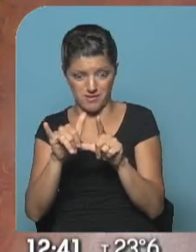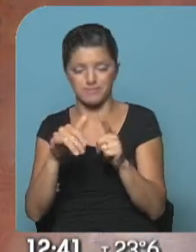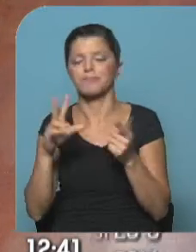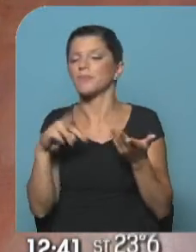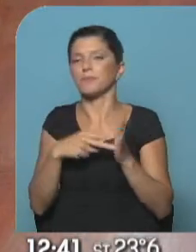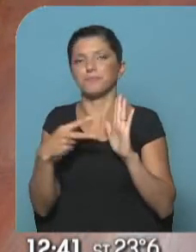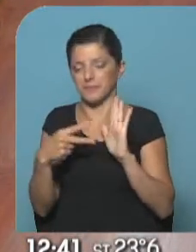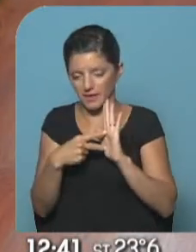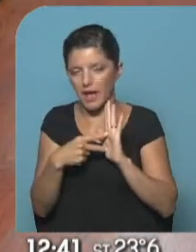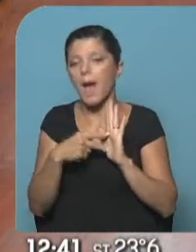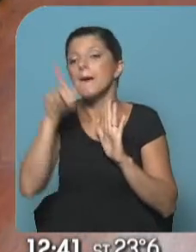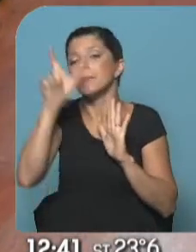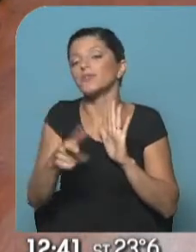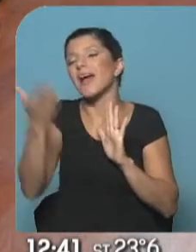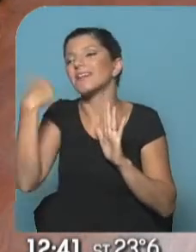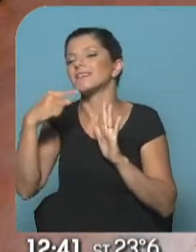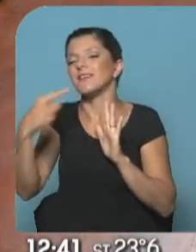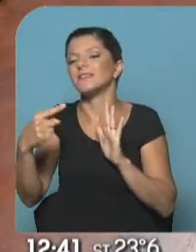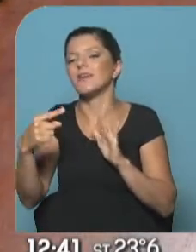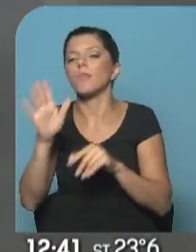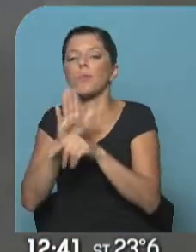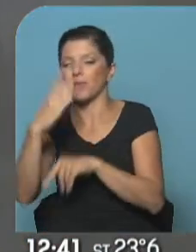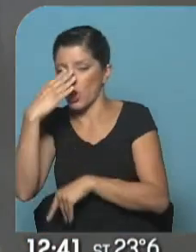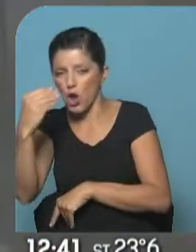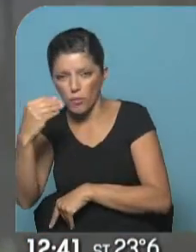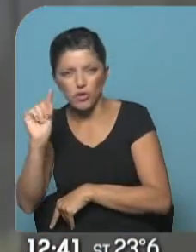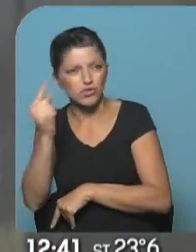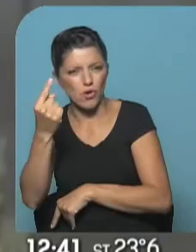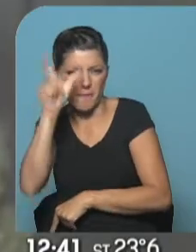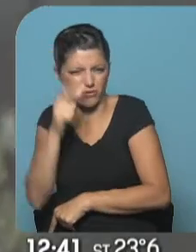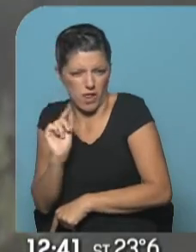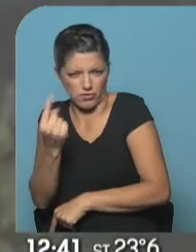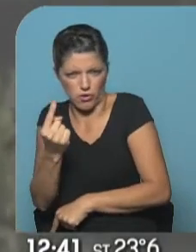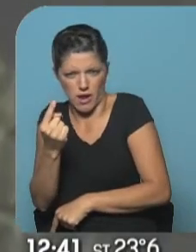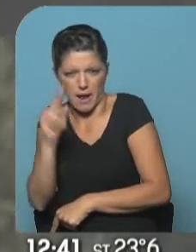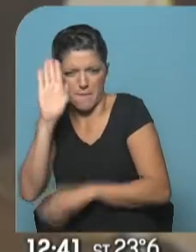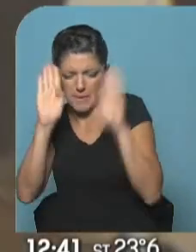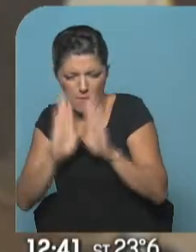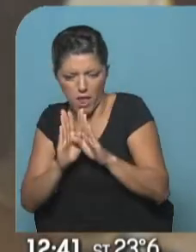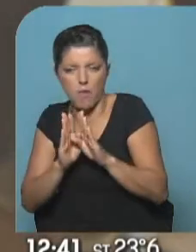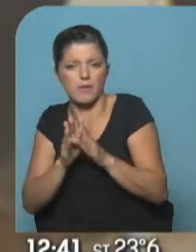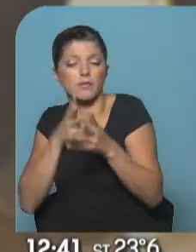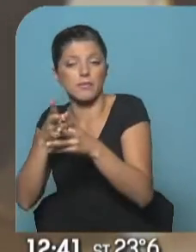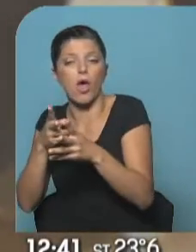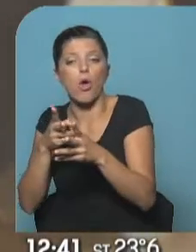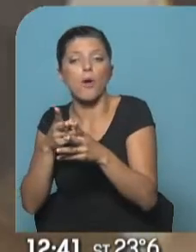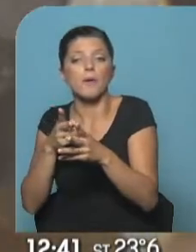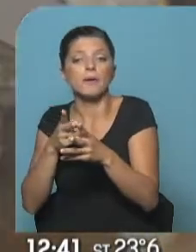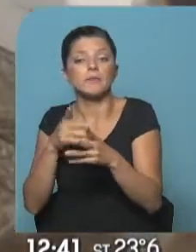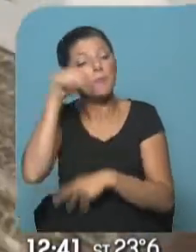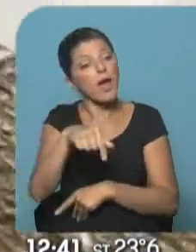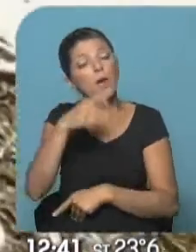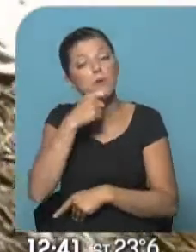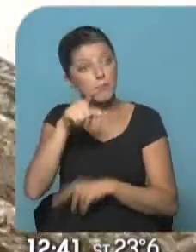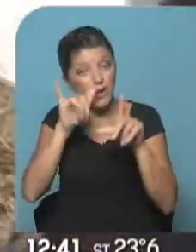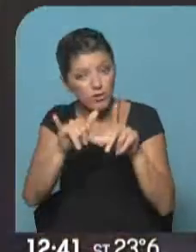estos anteriormente llamados lobos solitarios, que en realidad encuentran en esa manera de aprender, digamos, cómo